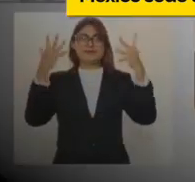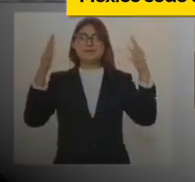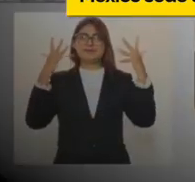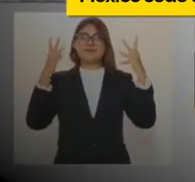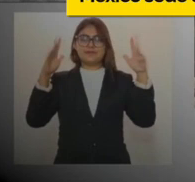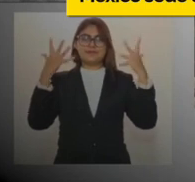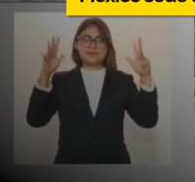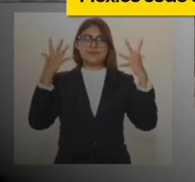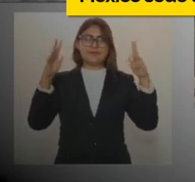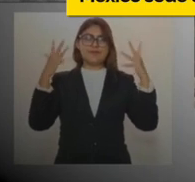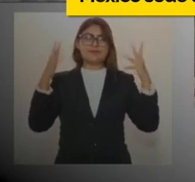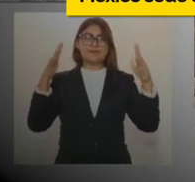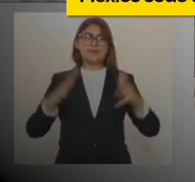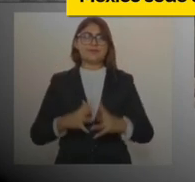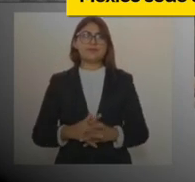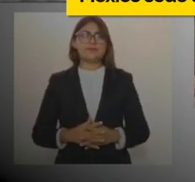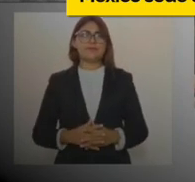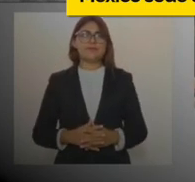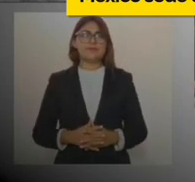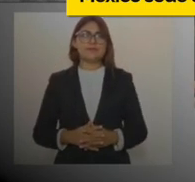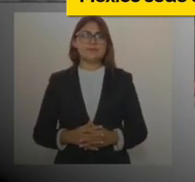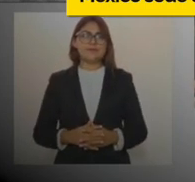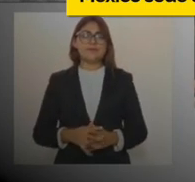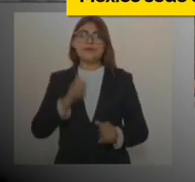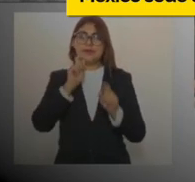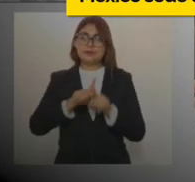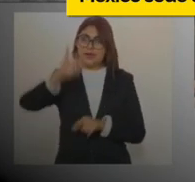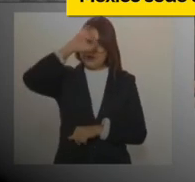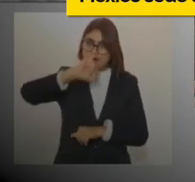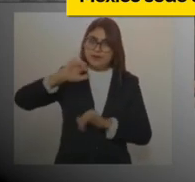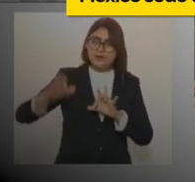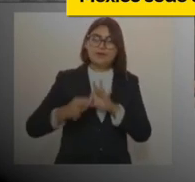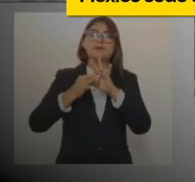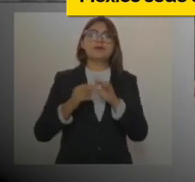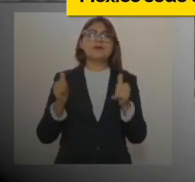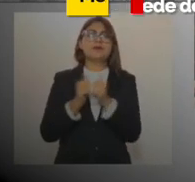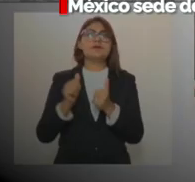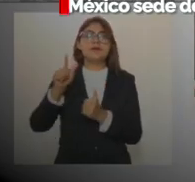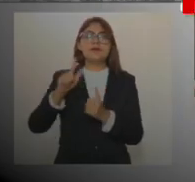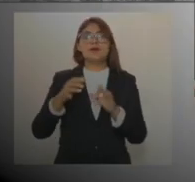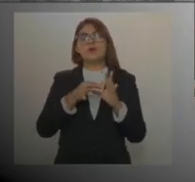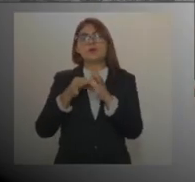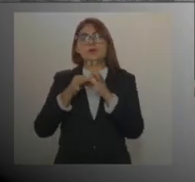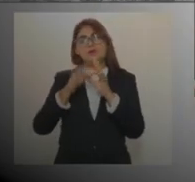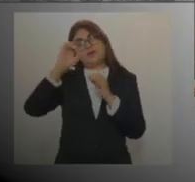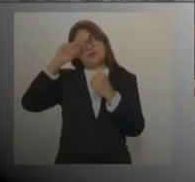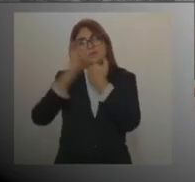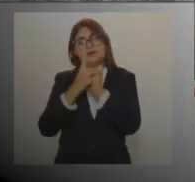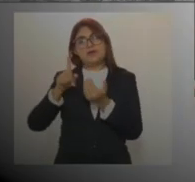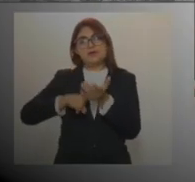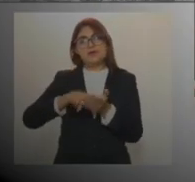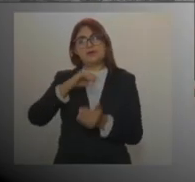de noviembre, México fue sede del 25 encuentro de la Red de Transparencia y Acceso a la Información. Este organismo internacional es